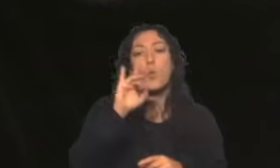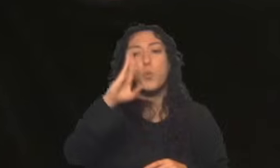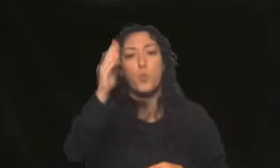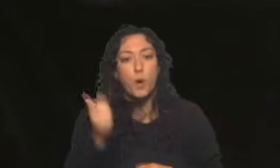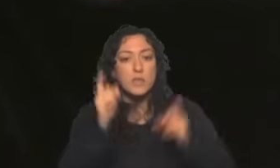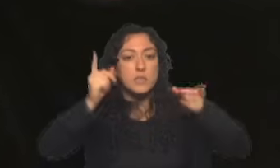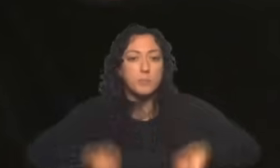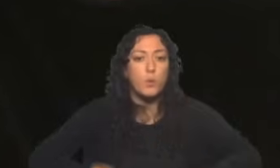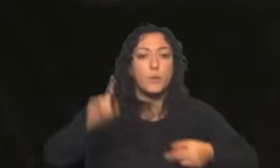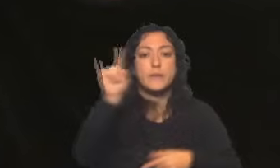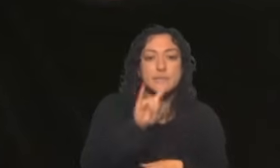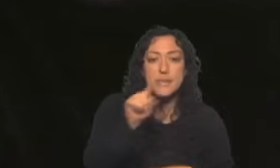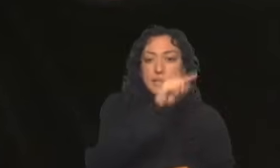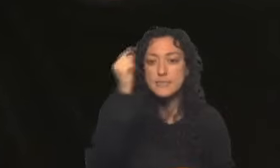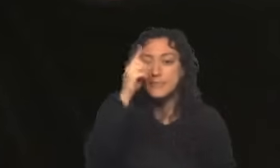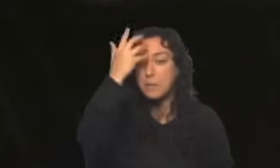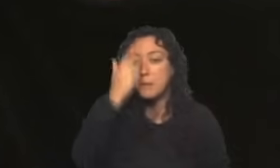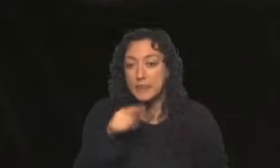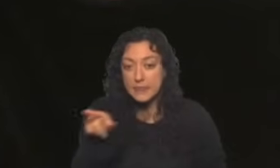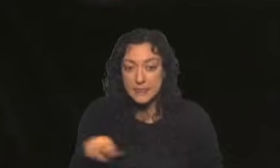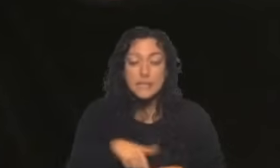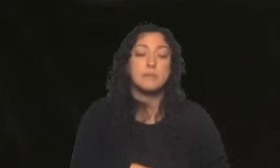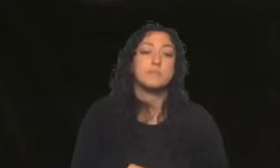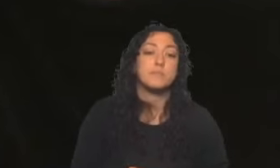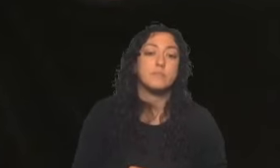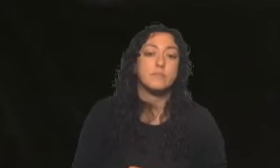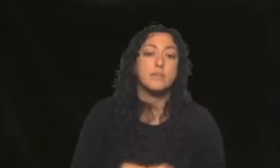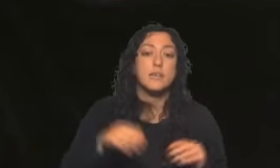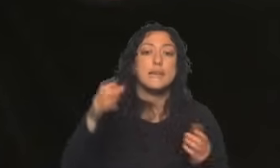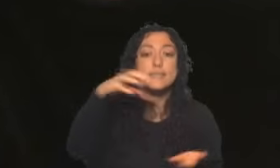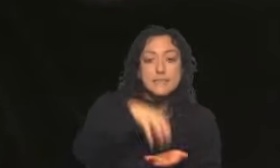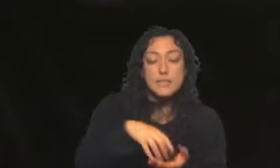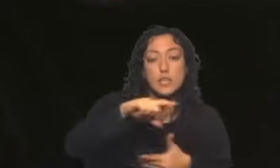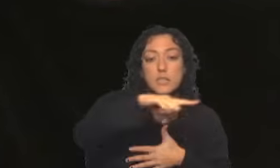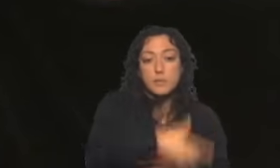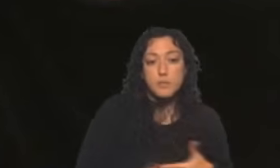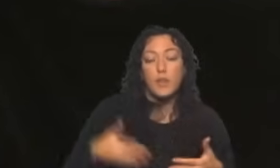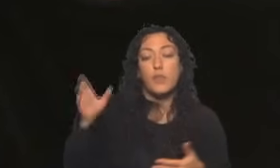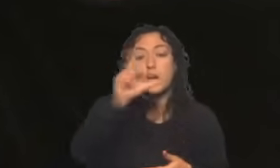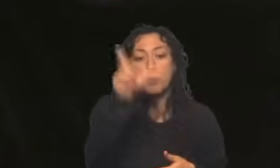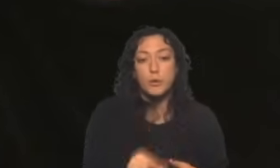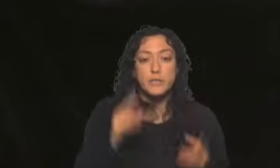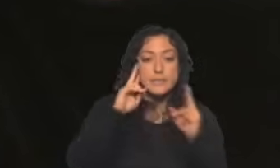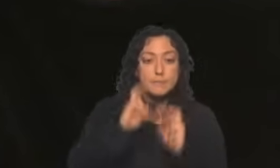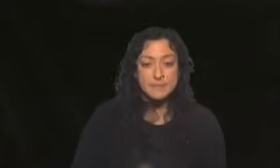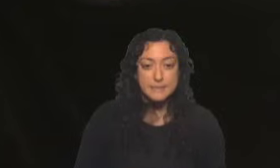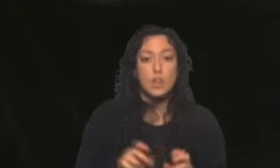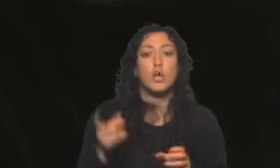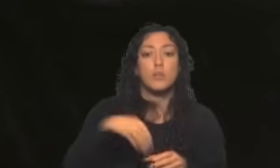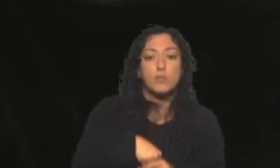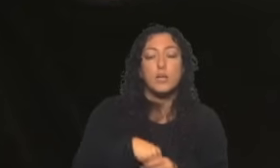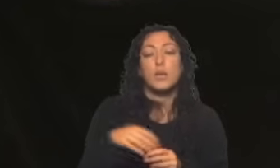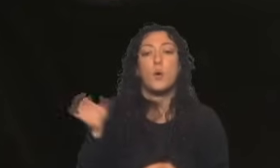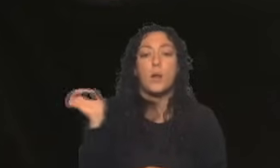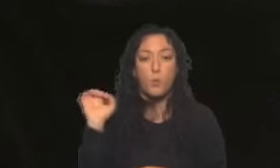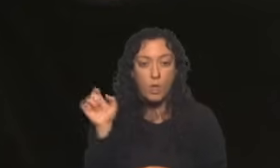Aires y en la Universidad Nacional de San Martín también, y es miembro del Centro de Estudios Latinoamericanos de Geopolítica, CELAC, con sede en Quito, Ecuador,